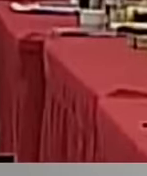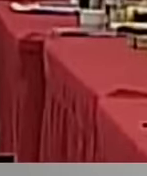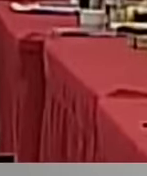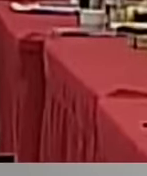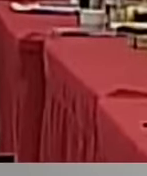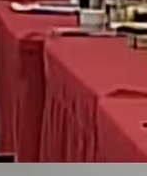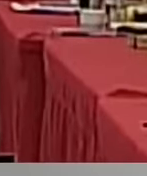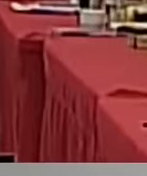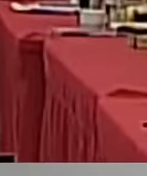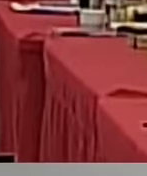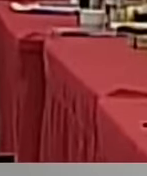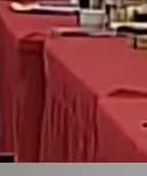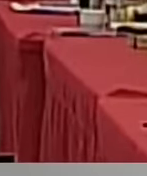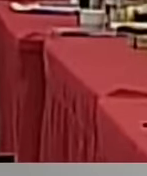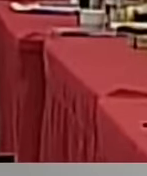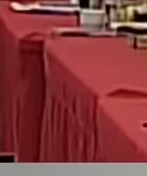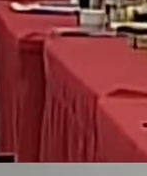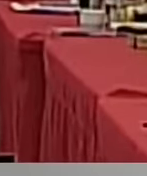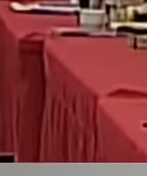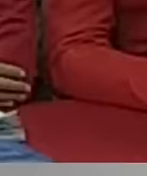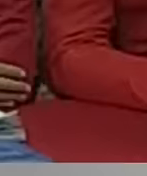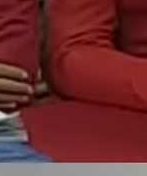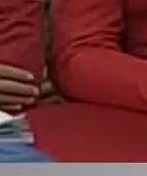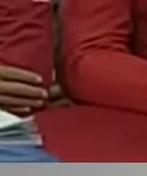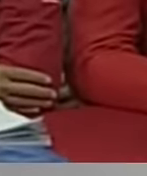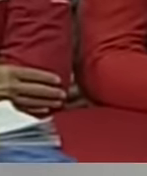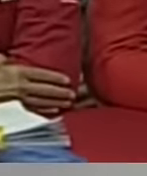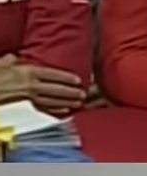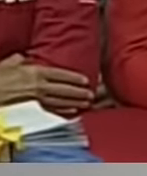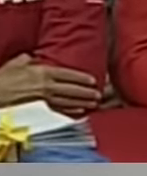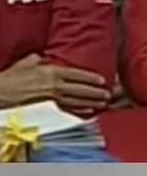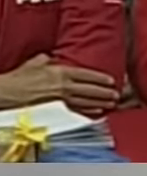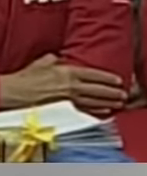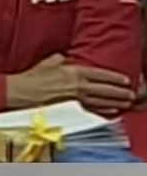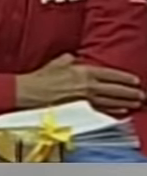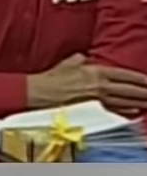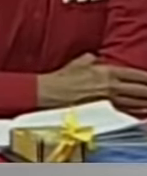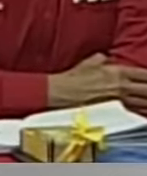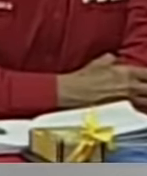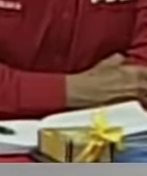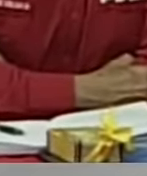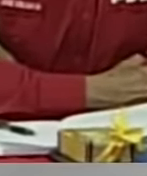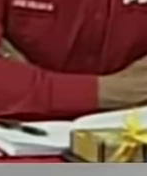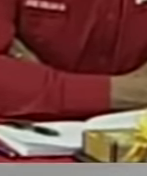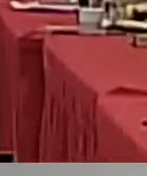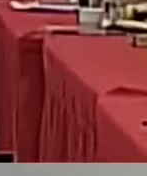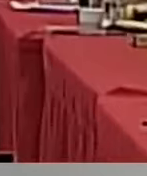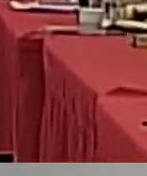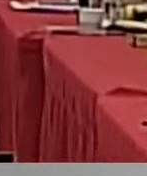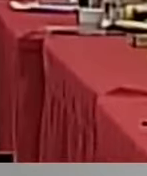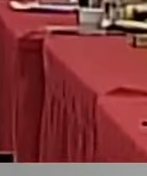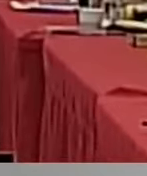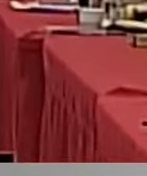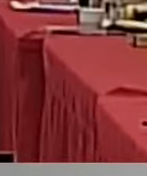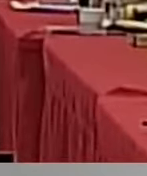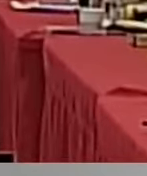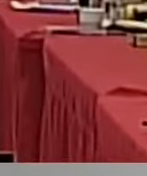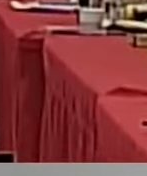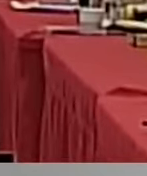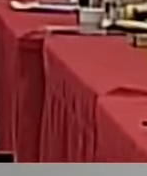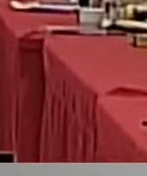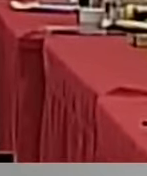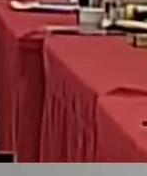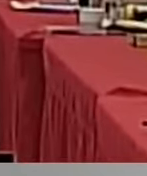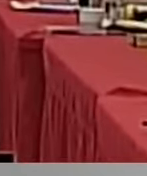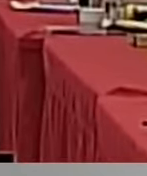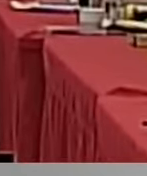MBR 200 vienen de por aquí. De aquí de Carabobo salió el 4 de febrero el comandante Chávez, porque él estaba en Maracay y se vino